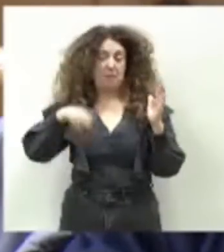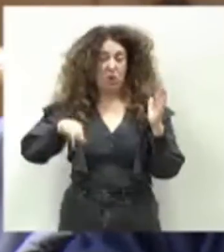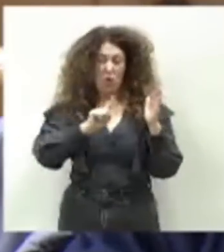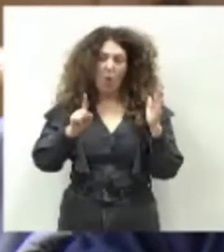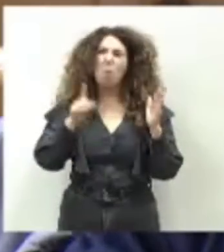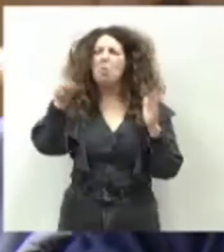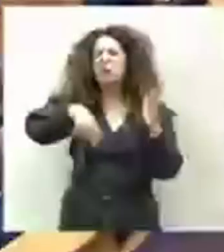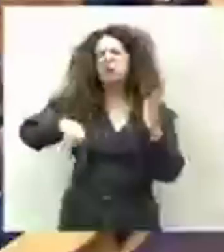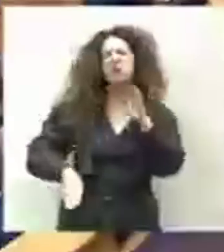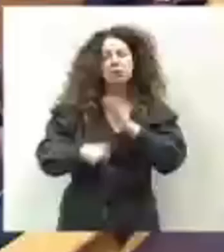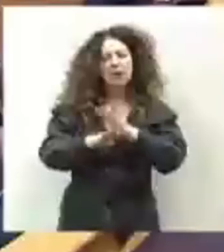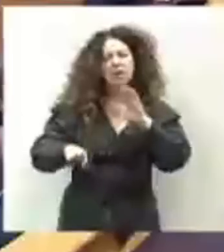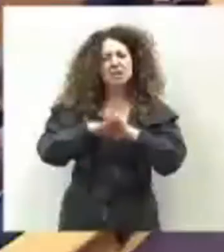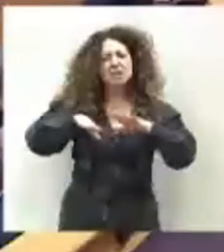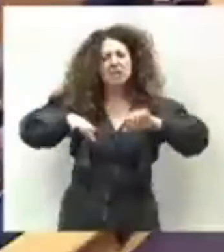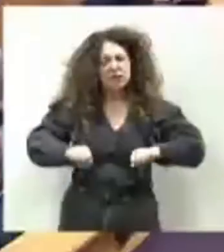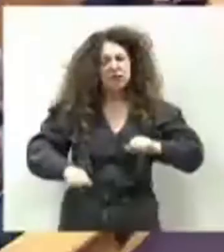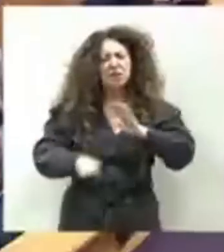pilla?